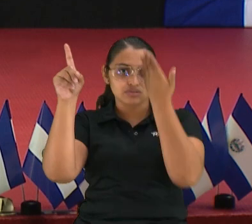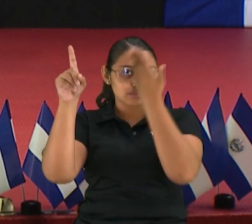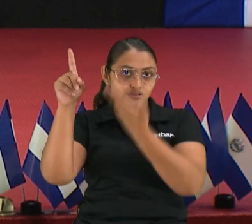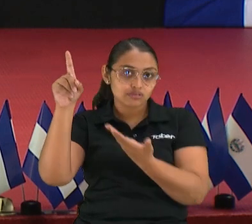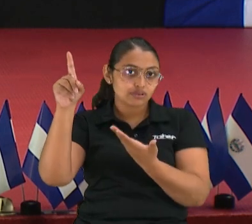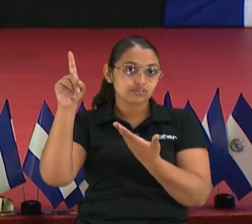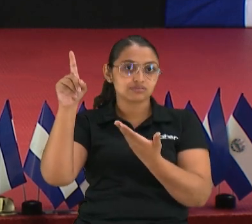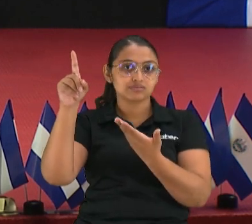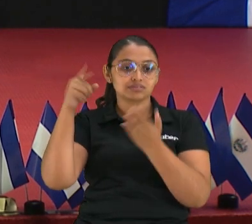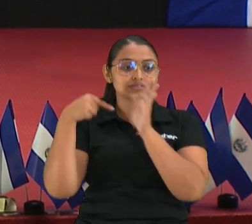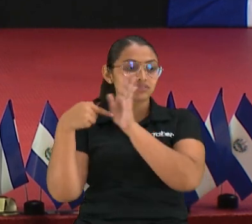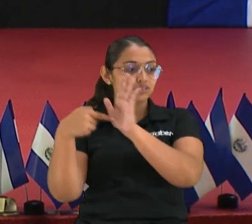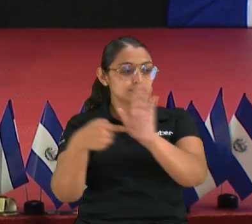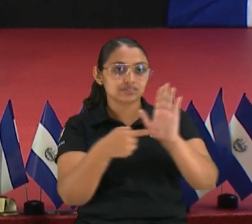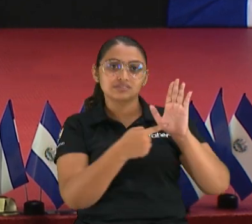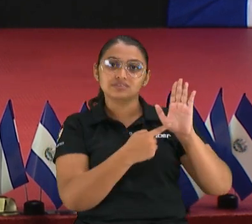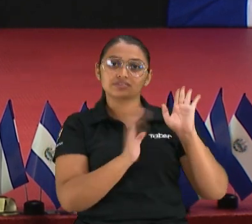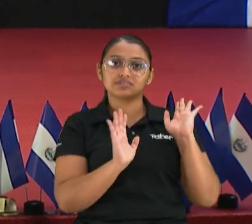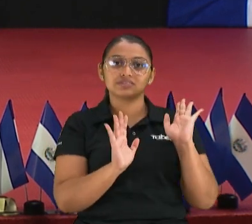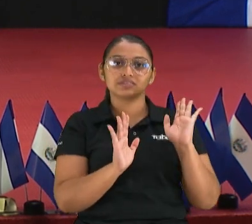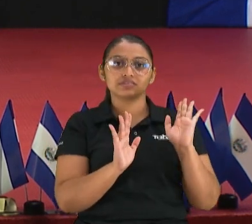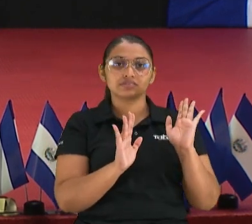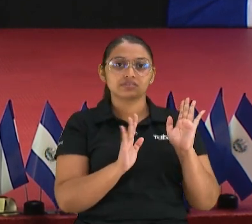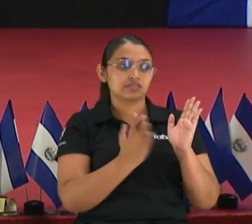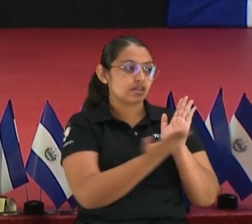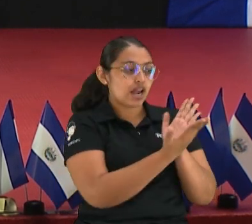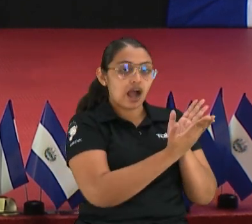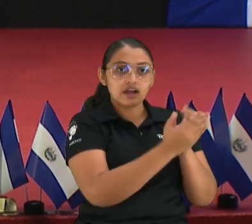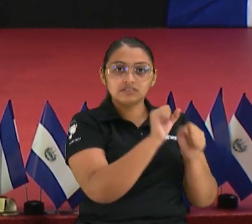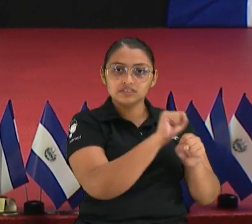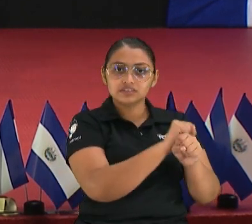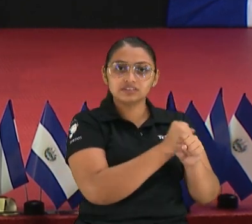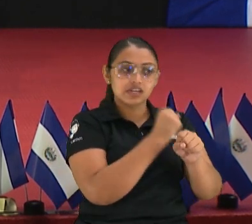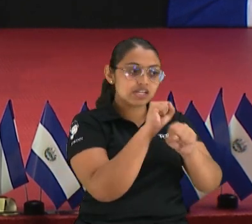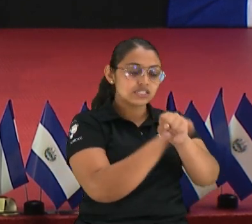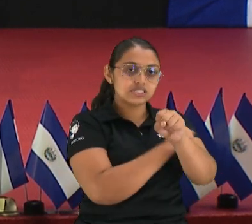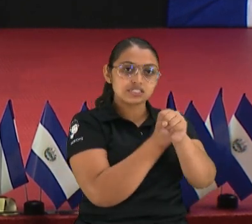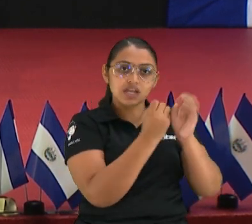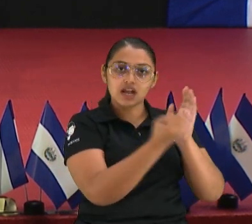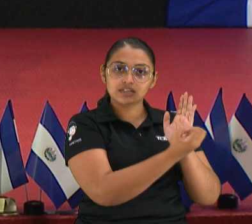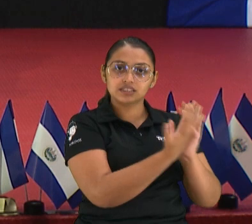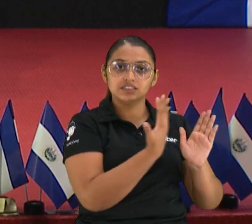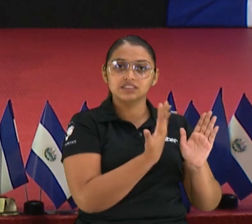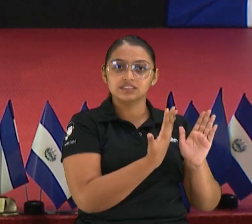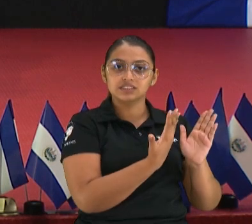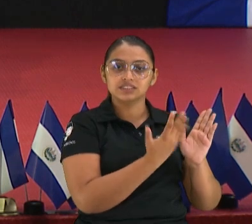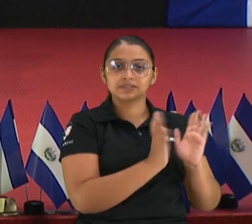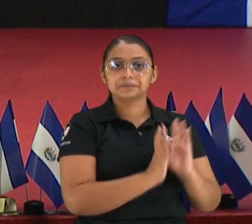revelación natural lo dicen los salmos los cielos cuentan la gloria Usted no sabe